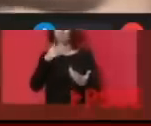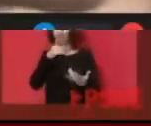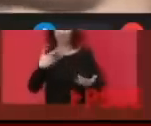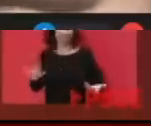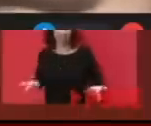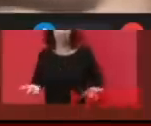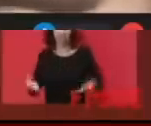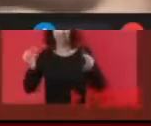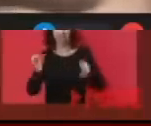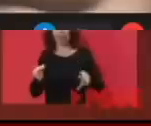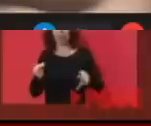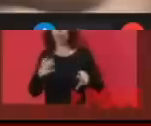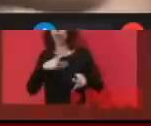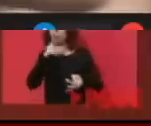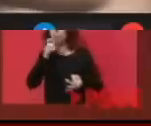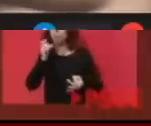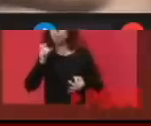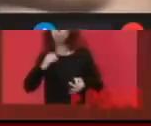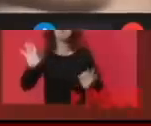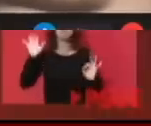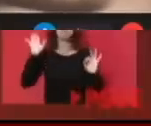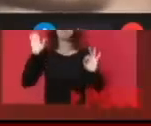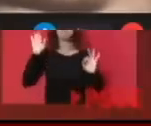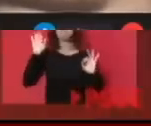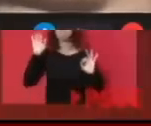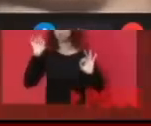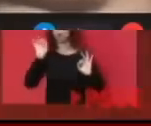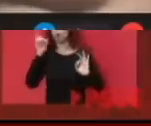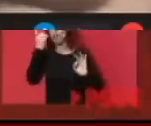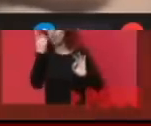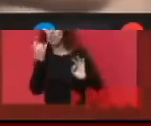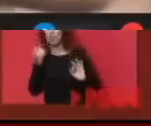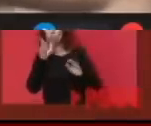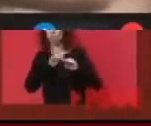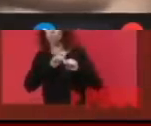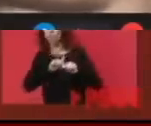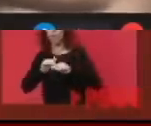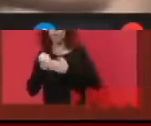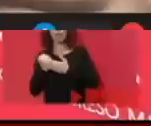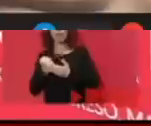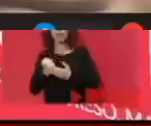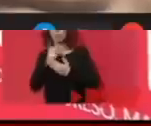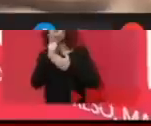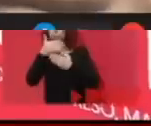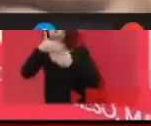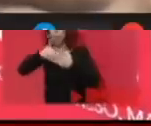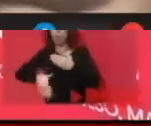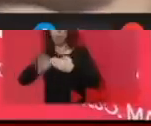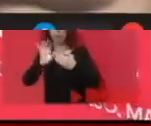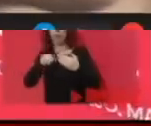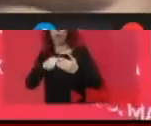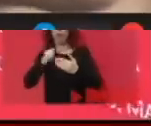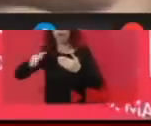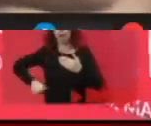Madame habla de ministros que estaban en esas fiestas, de esta fundación donde está Calviño, voy a decirlo, Calviño, está